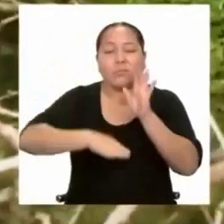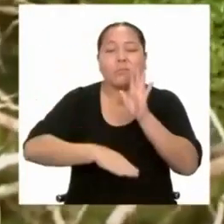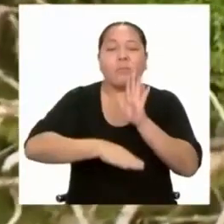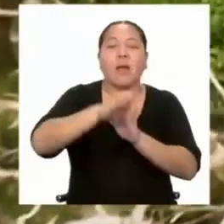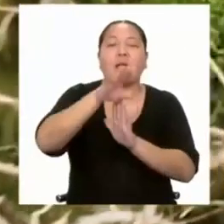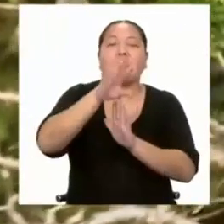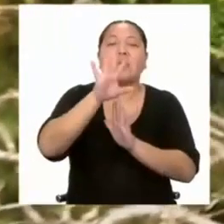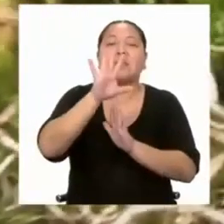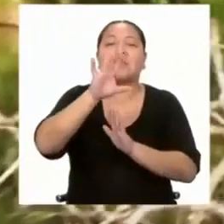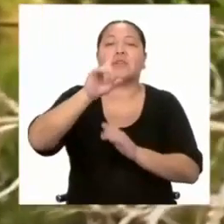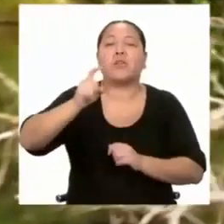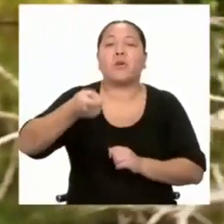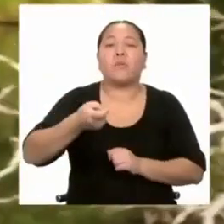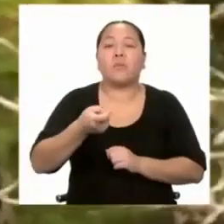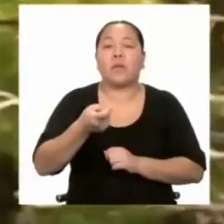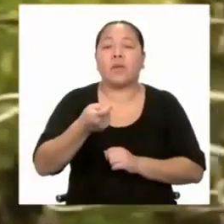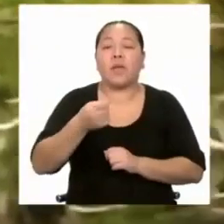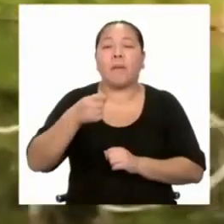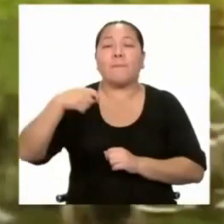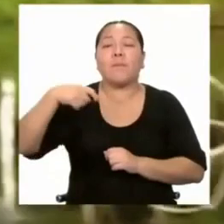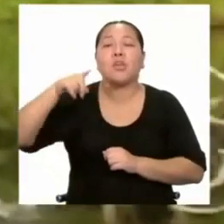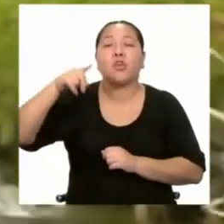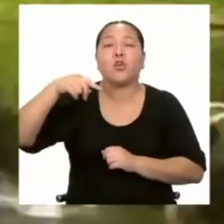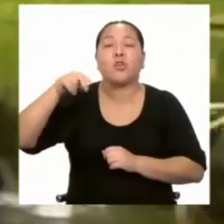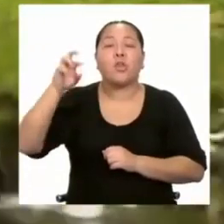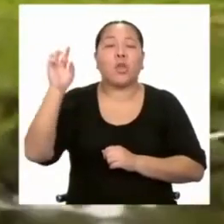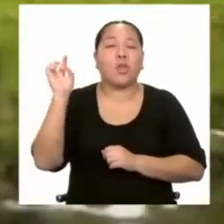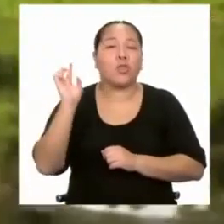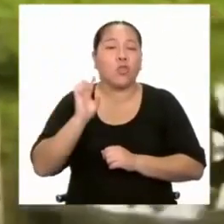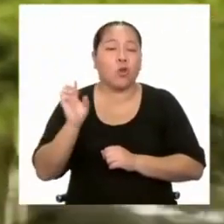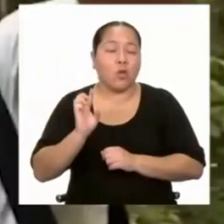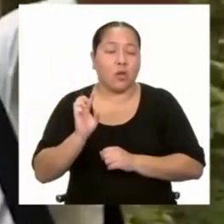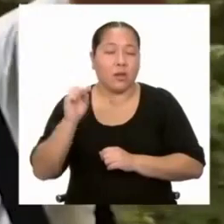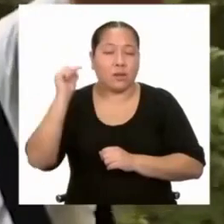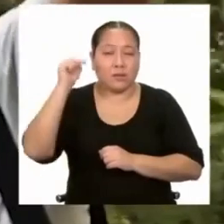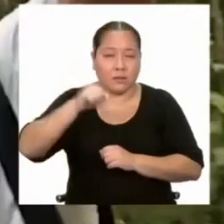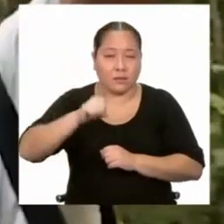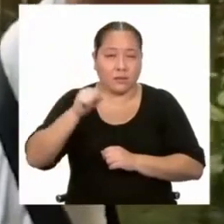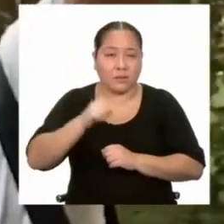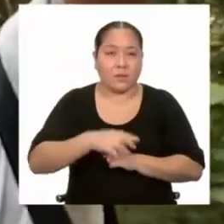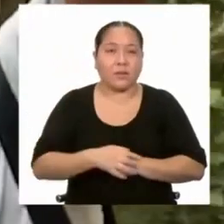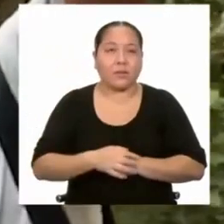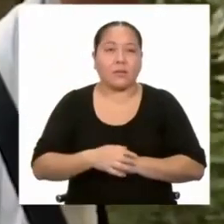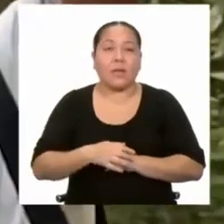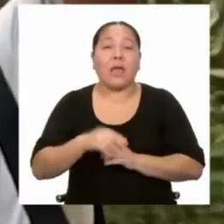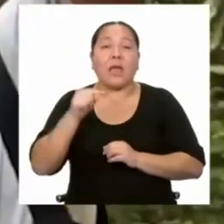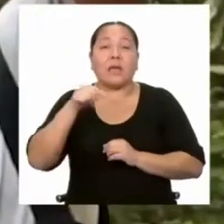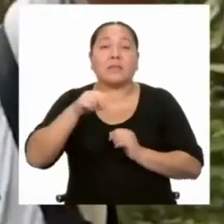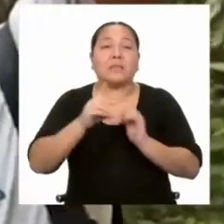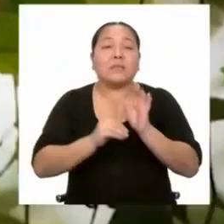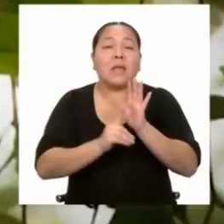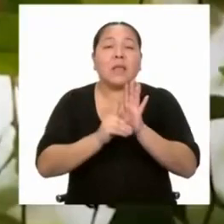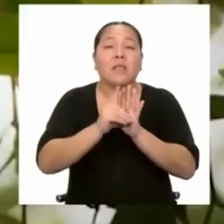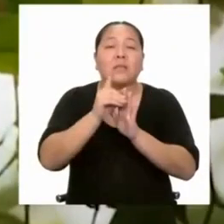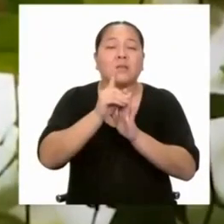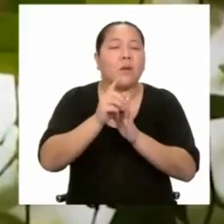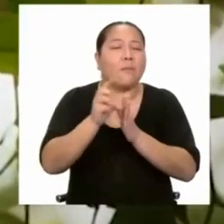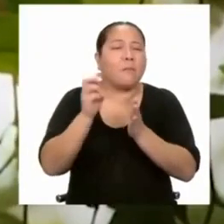5.000 millones de dólares en este momento. Se está desarrollando cada vez más. Los monkeys en el pop.